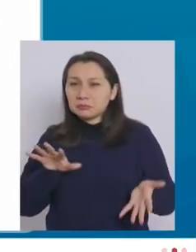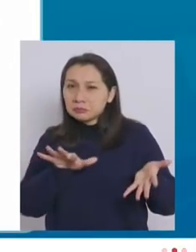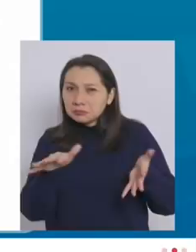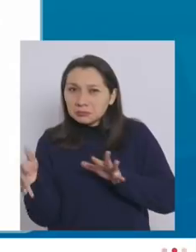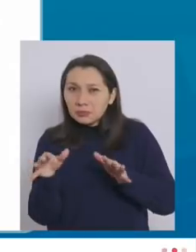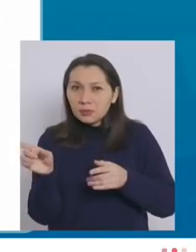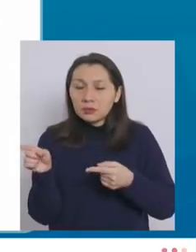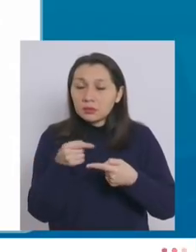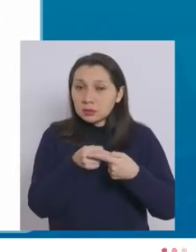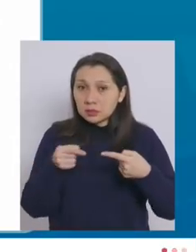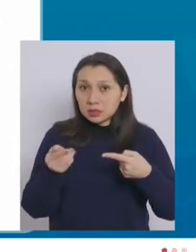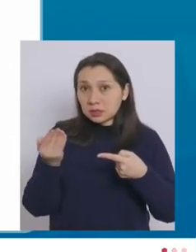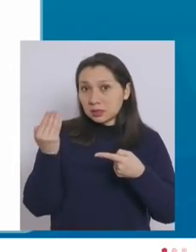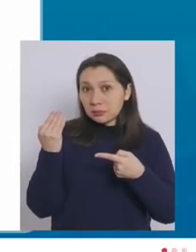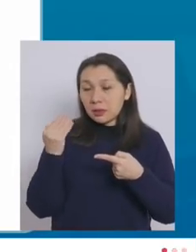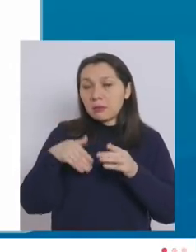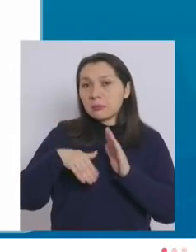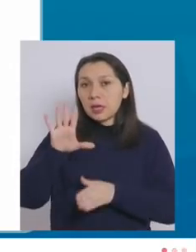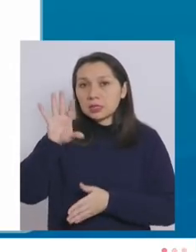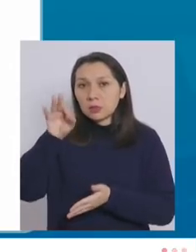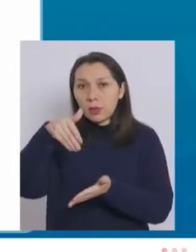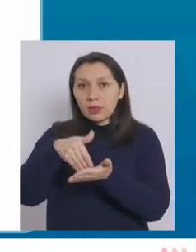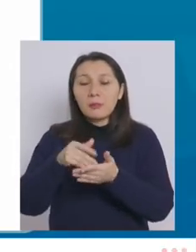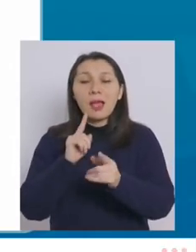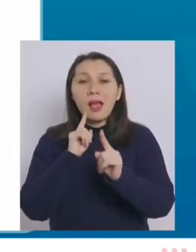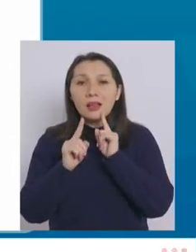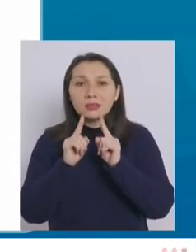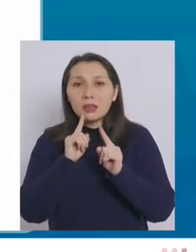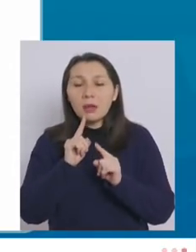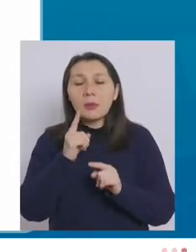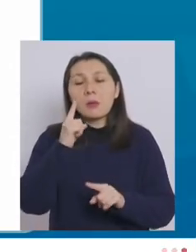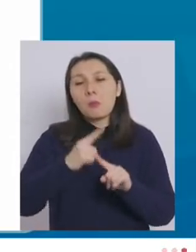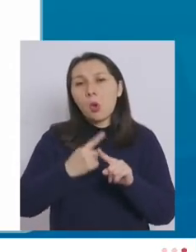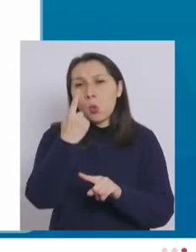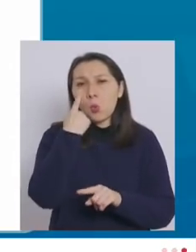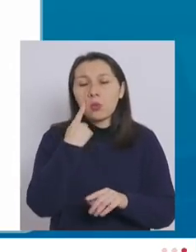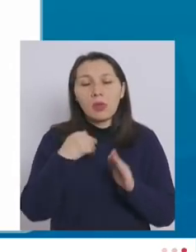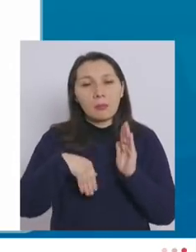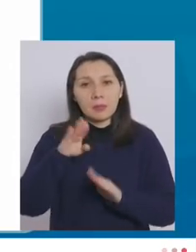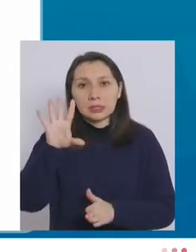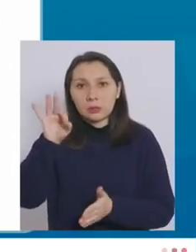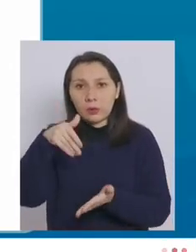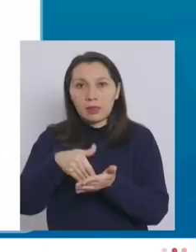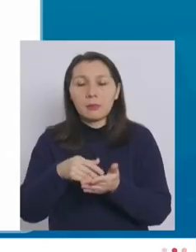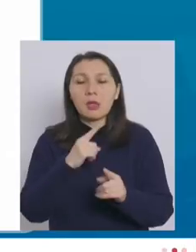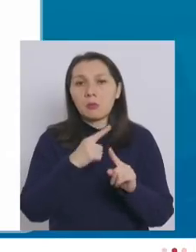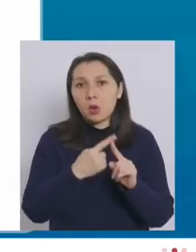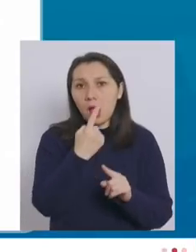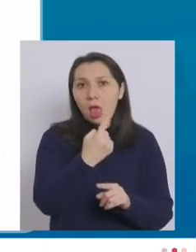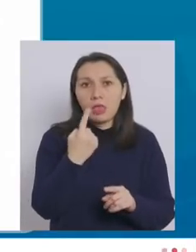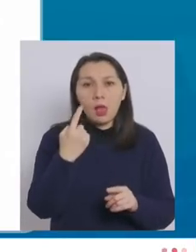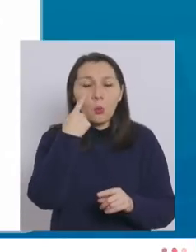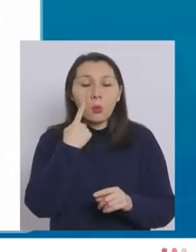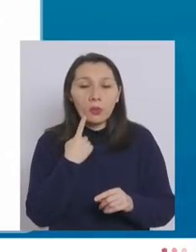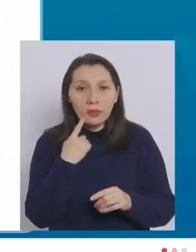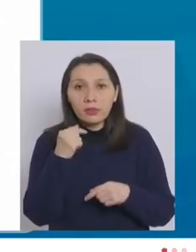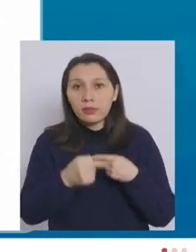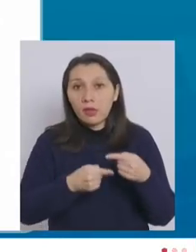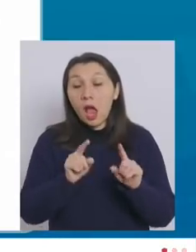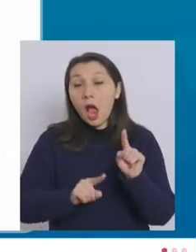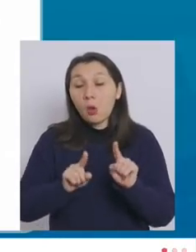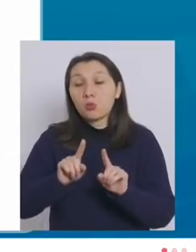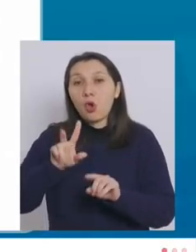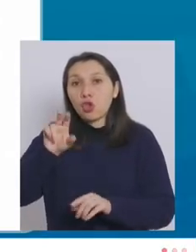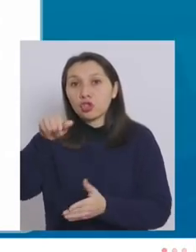la última semana, hemos hecho más de 50.000 exámenes por día, más de 50.000 exámenes por día. Algunos días hemos hecho